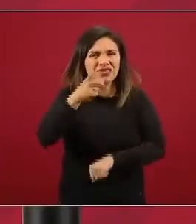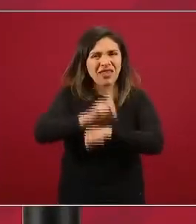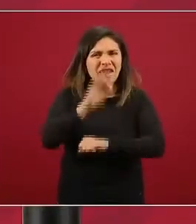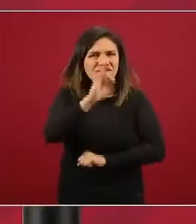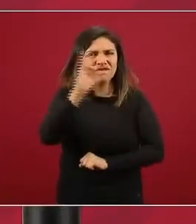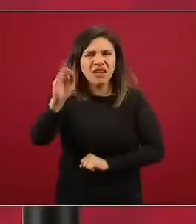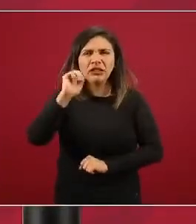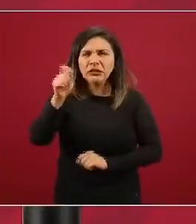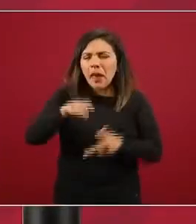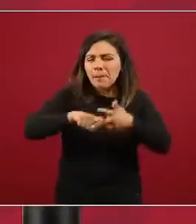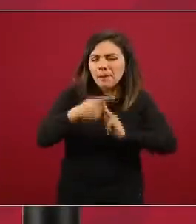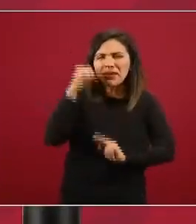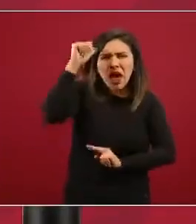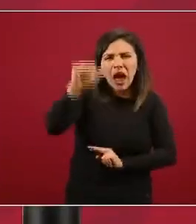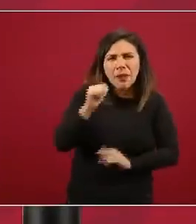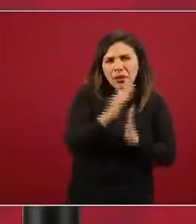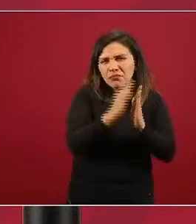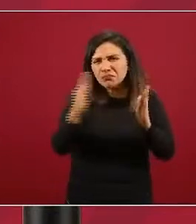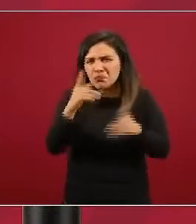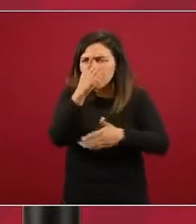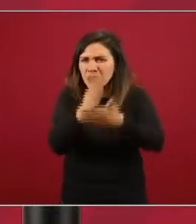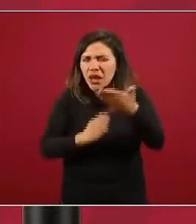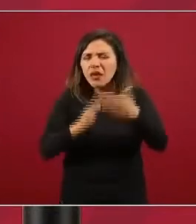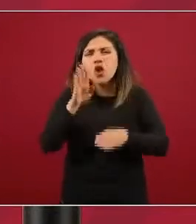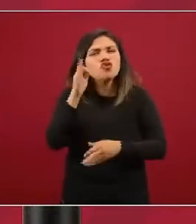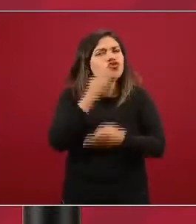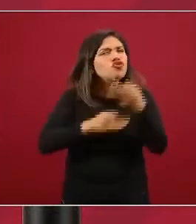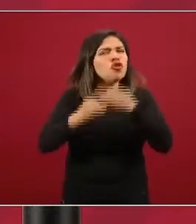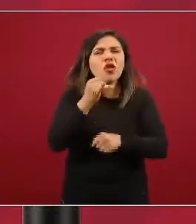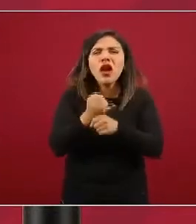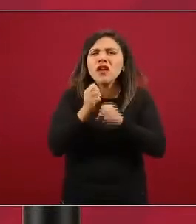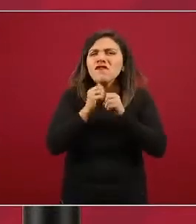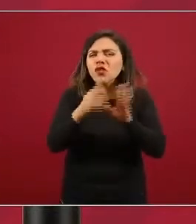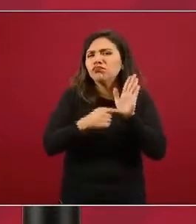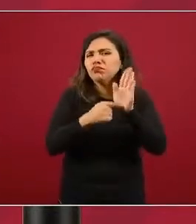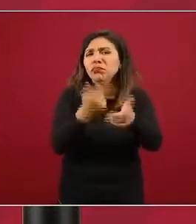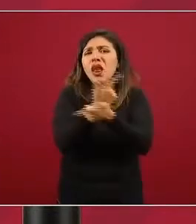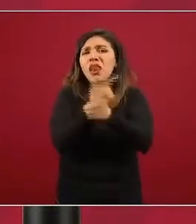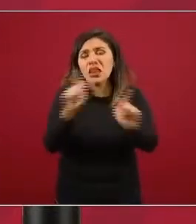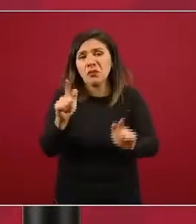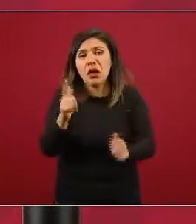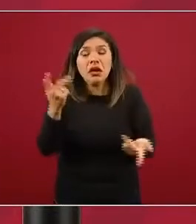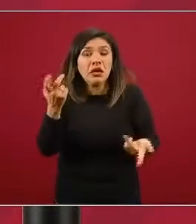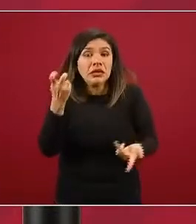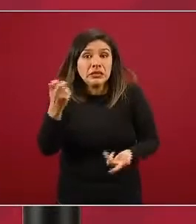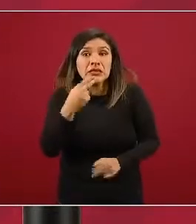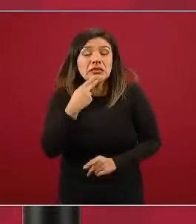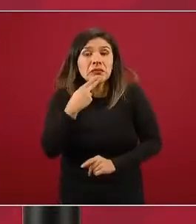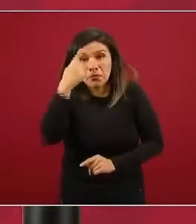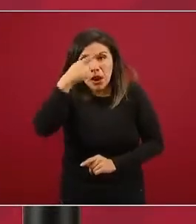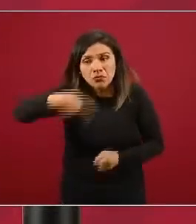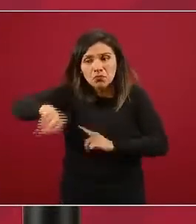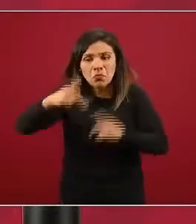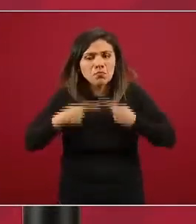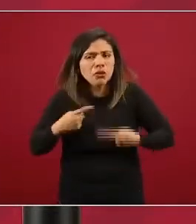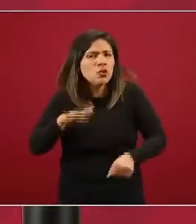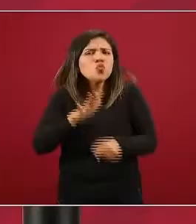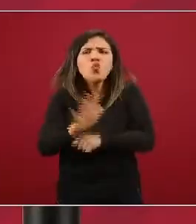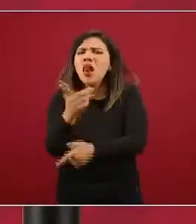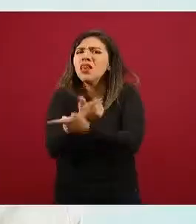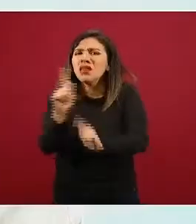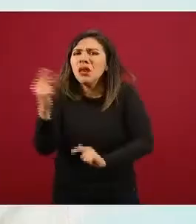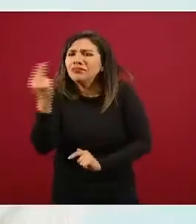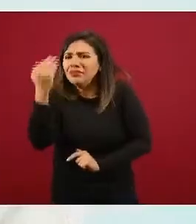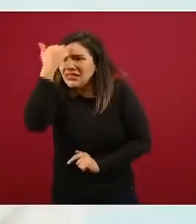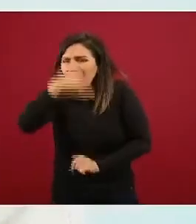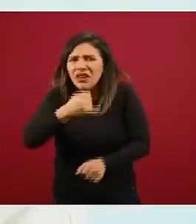desde mediados de abril, todas las bases de datos. El propósito es cualquiera que quiera analizar la información que tiene